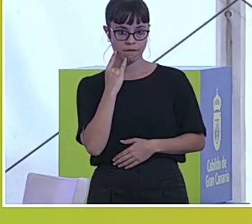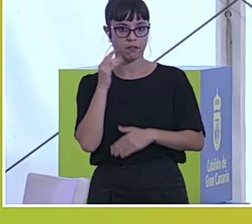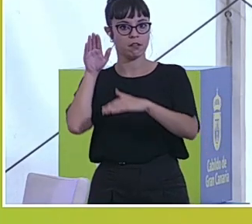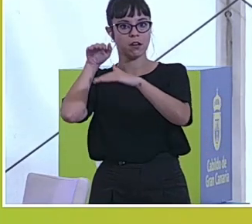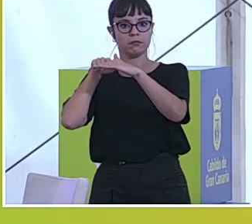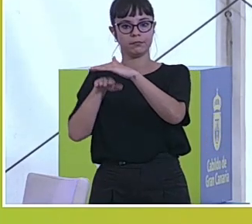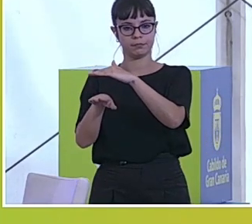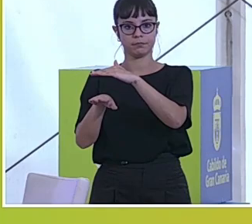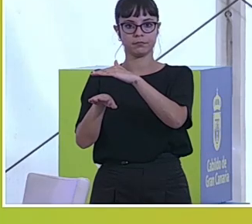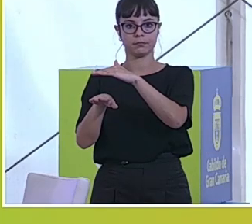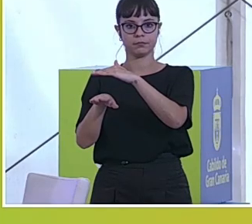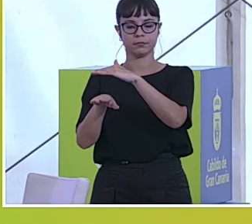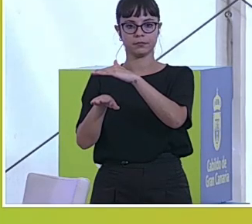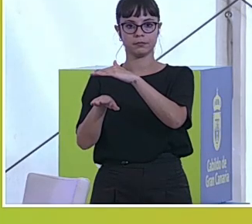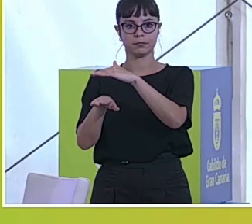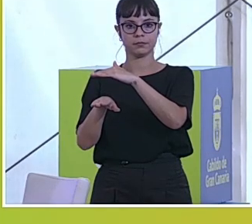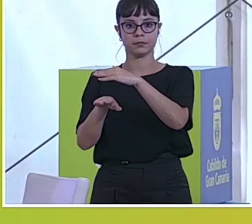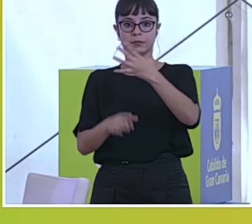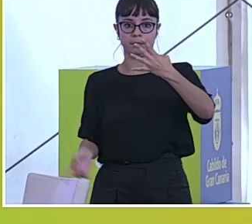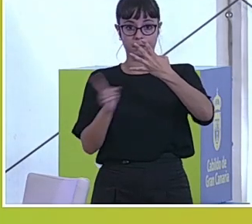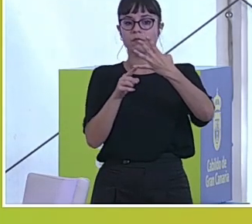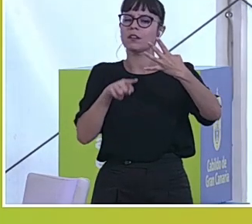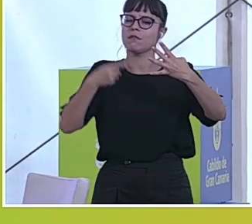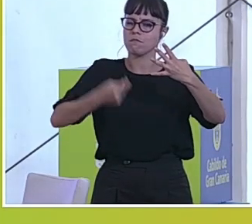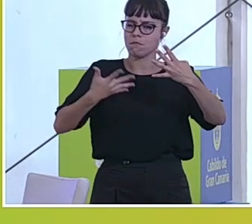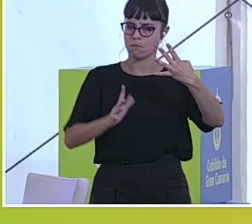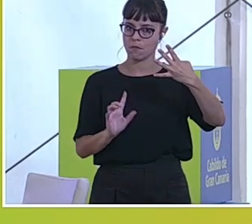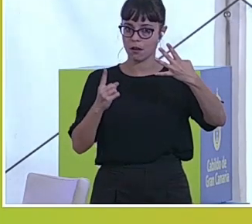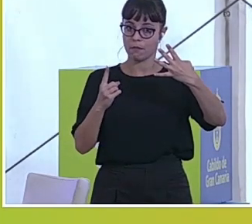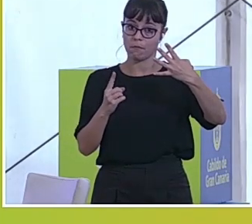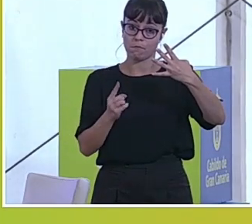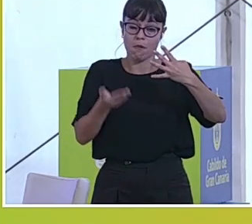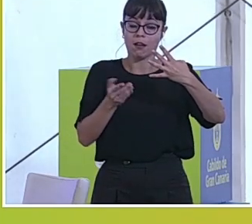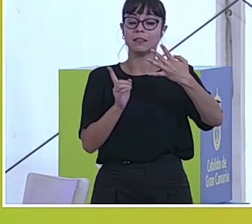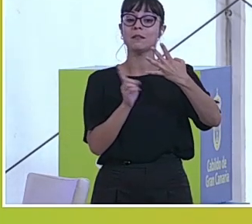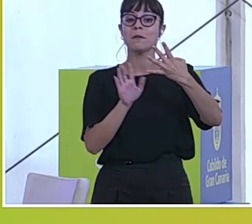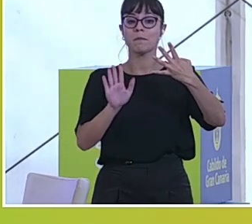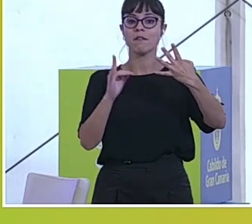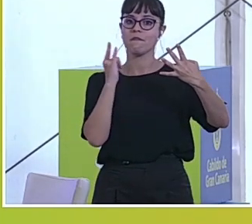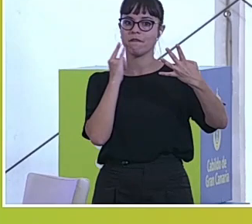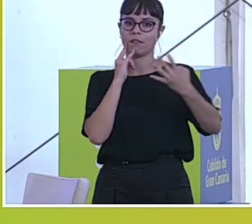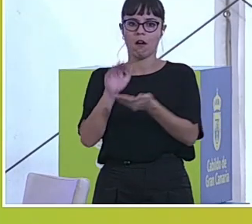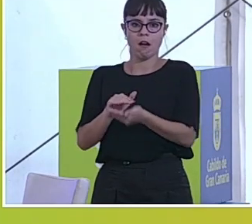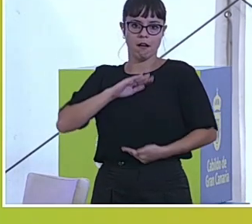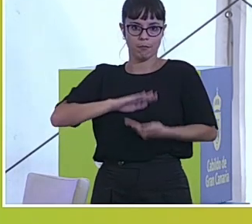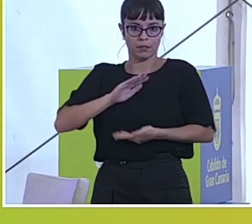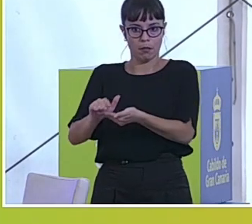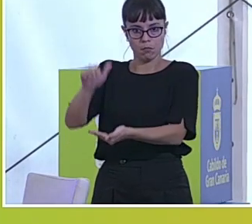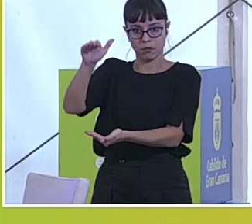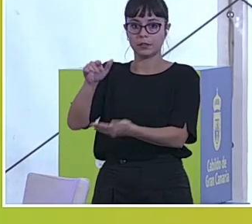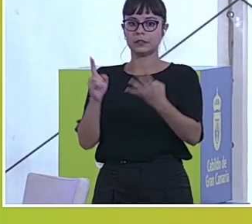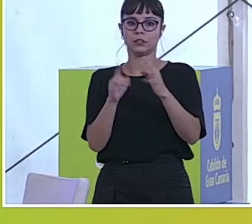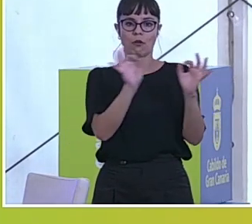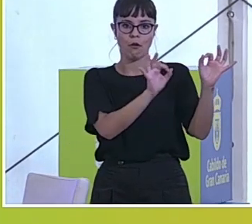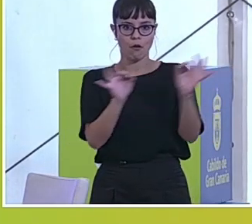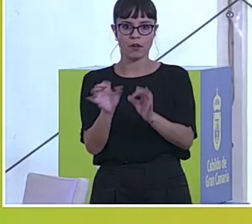el que prácticamente todo el mundo conoce, es más caro, ¿vale? Pero tiene más capacidad. Entonces, digamos que están ordenados desde más barato a más caro, de